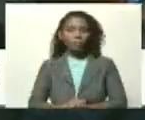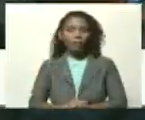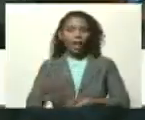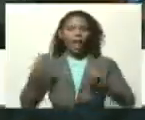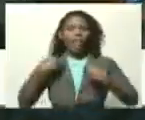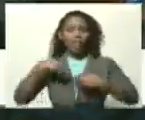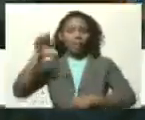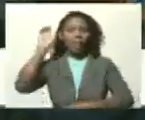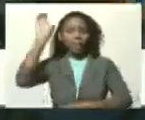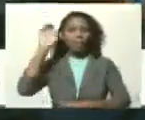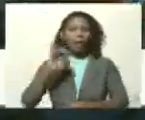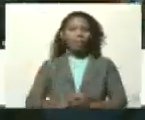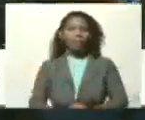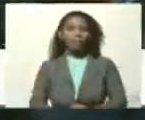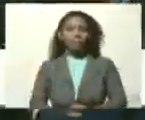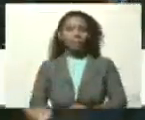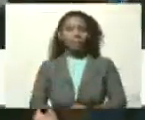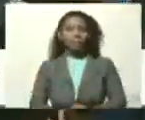la patria!